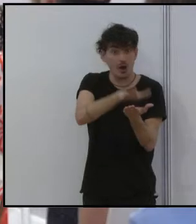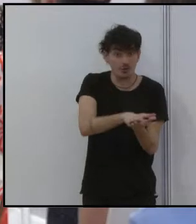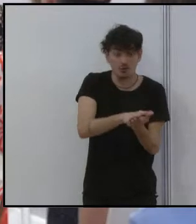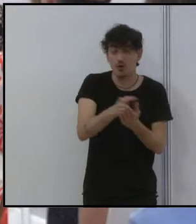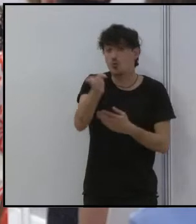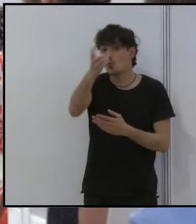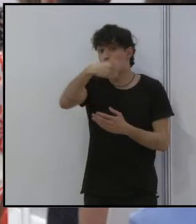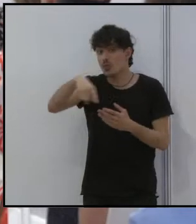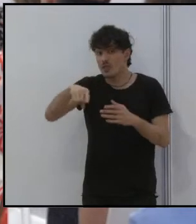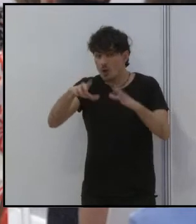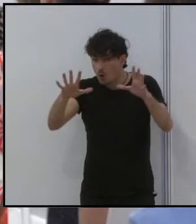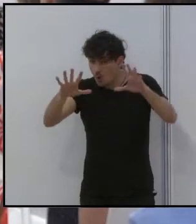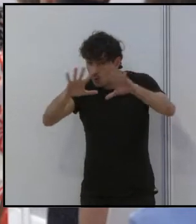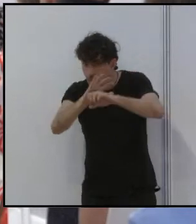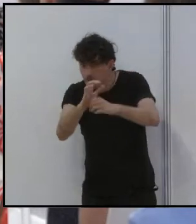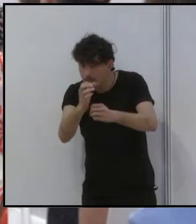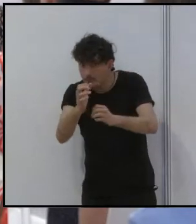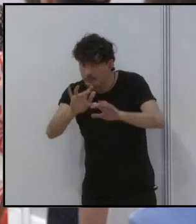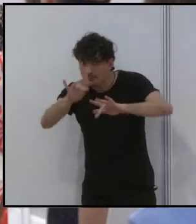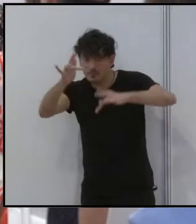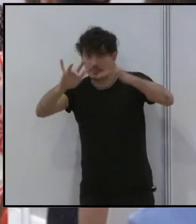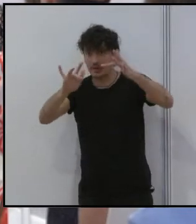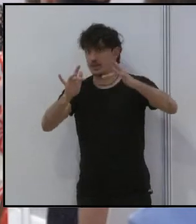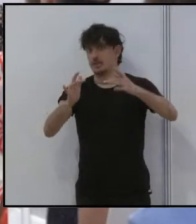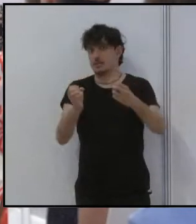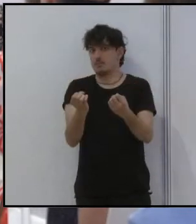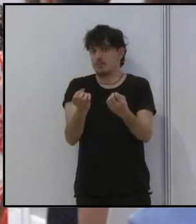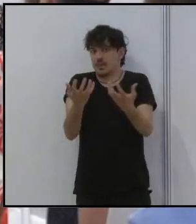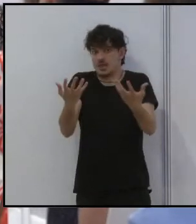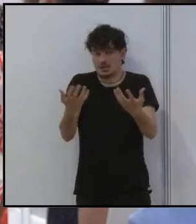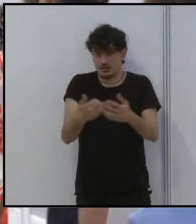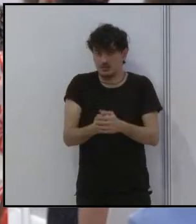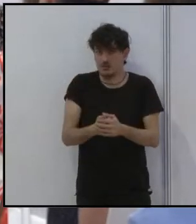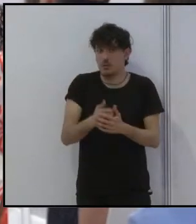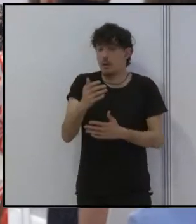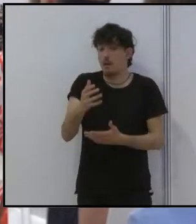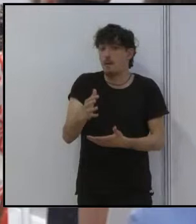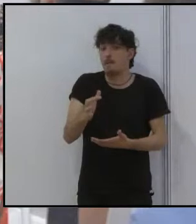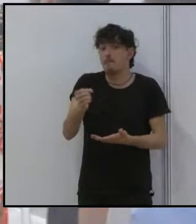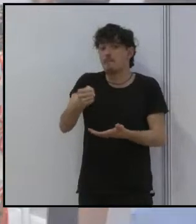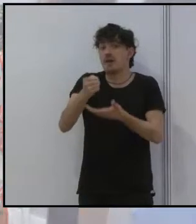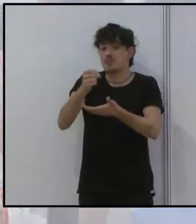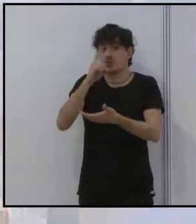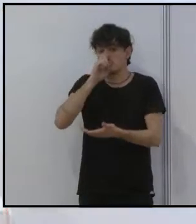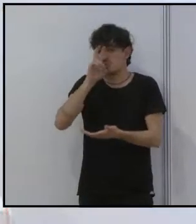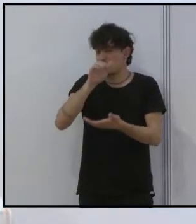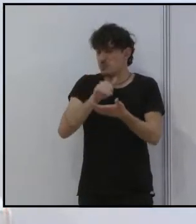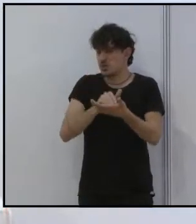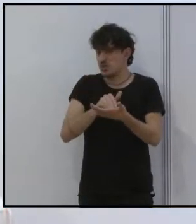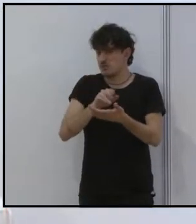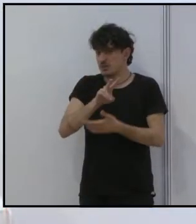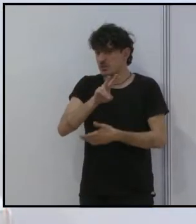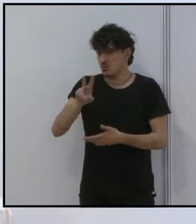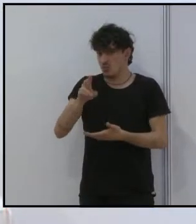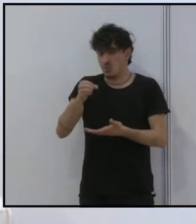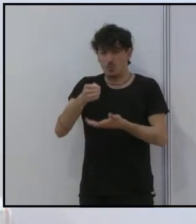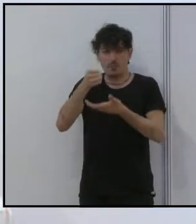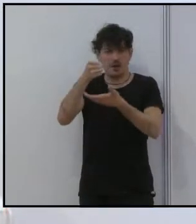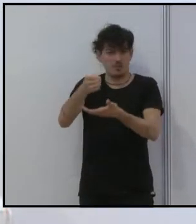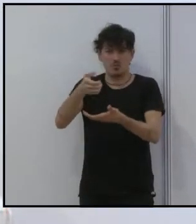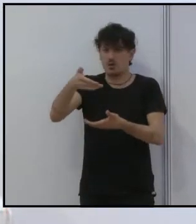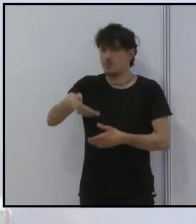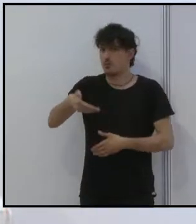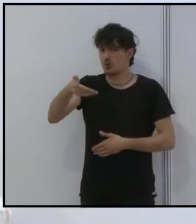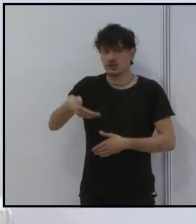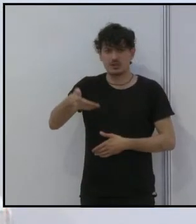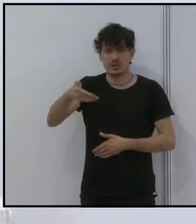oscuro. Este último ganador del premio Ribera del Duero 2022, que como sabéis es el premio más importante